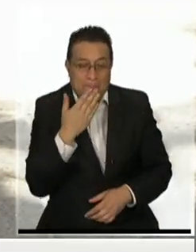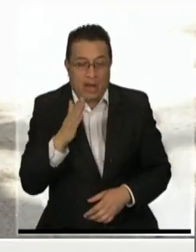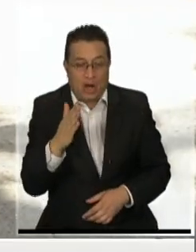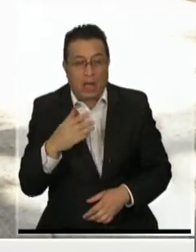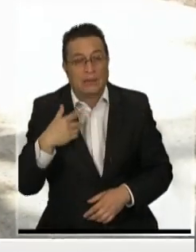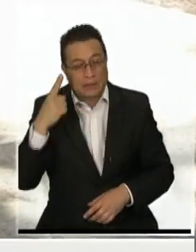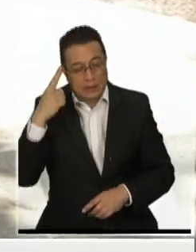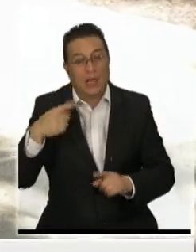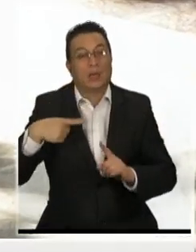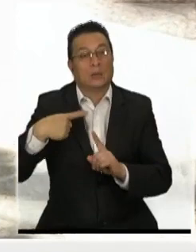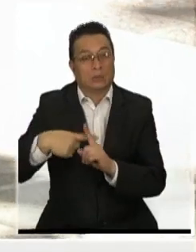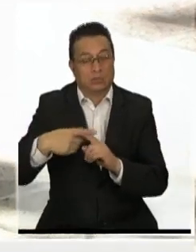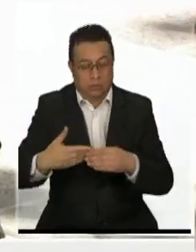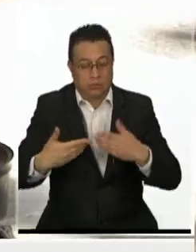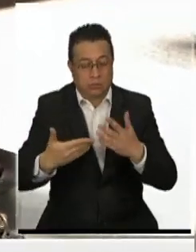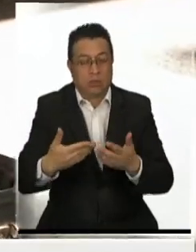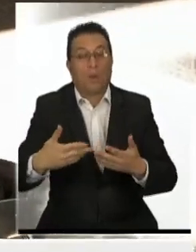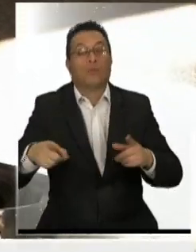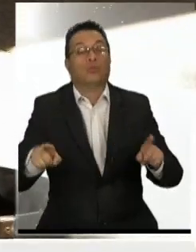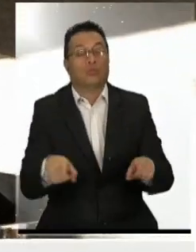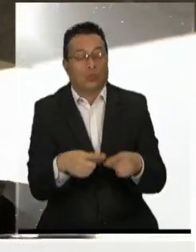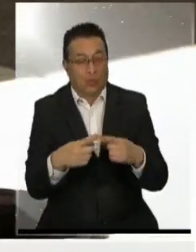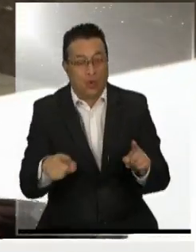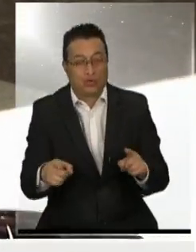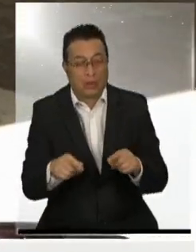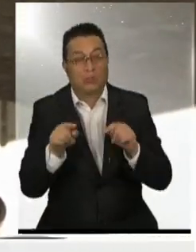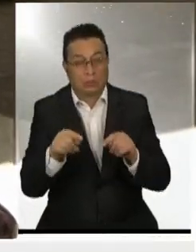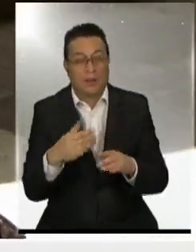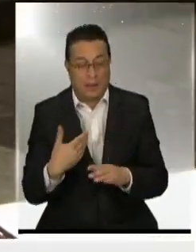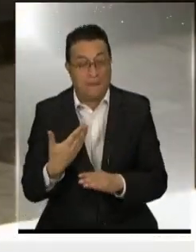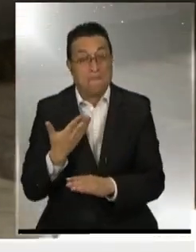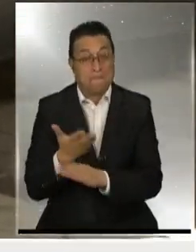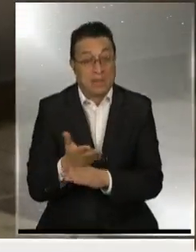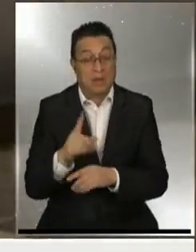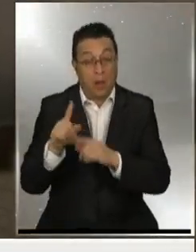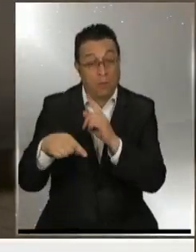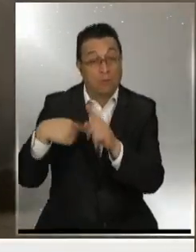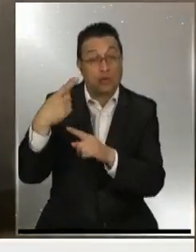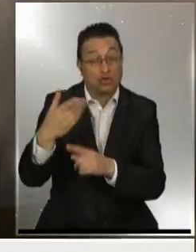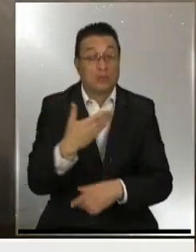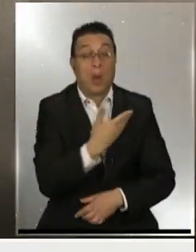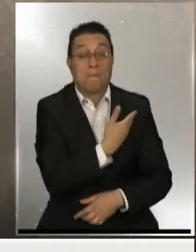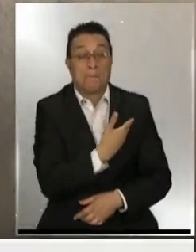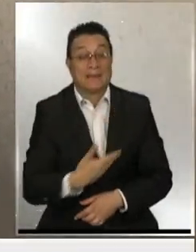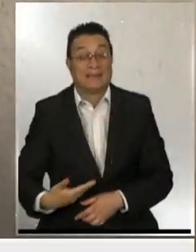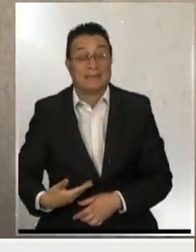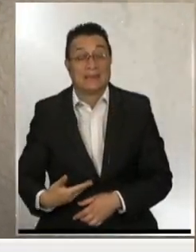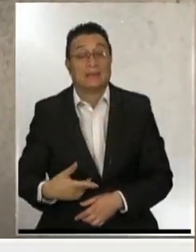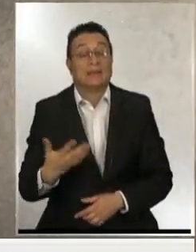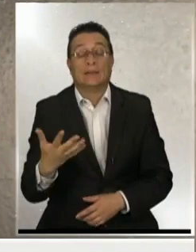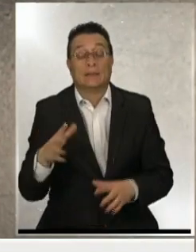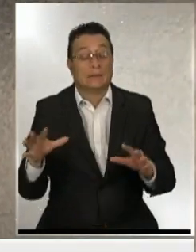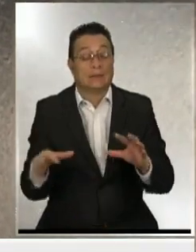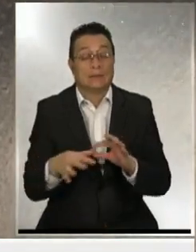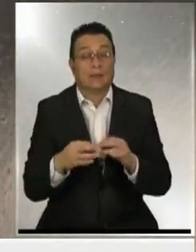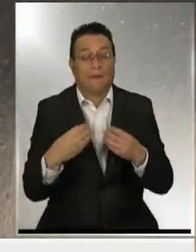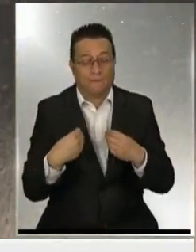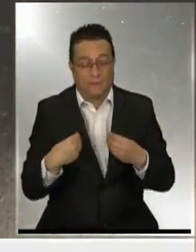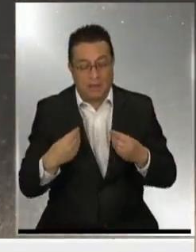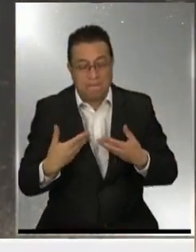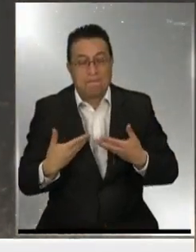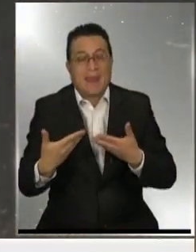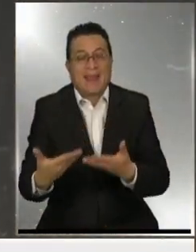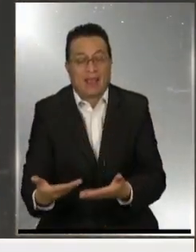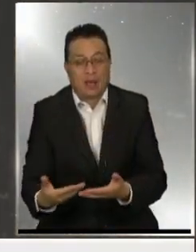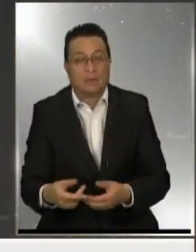es aportar desde la música. Por eso su petición para el próximo presidente tiene que ver con ser bien recibido.